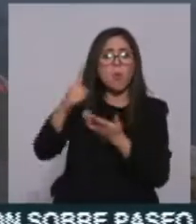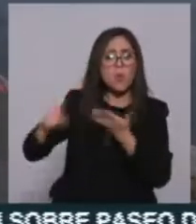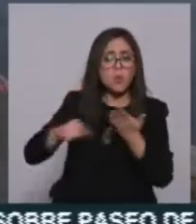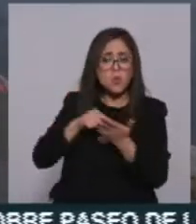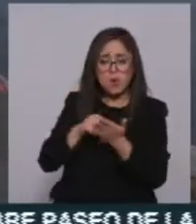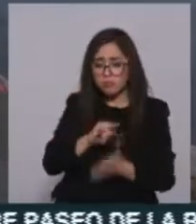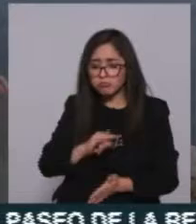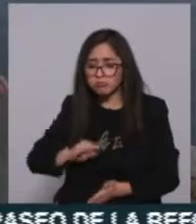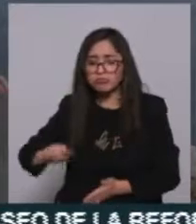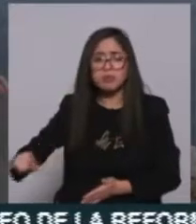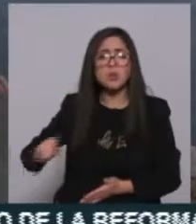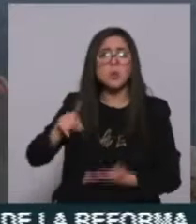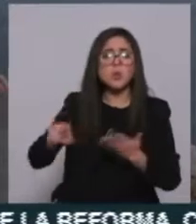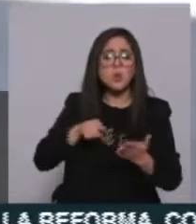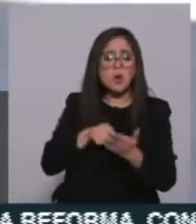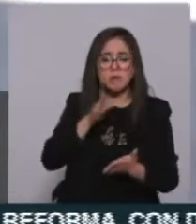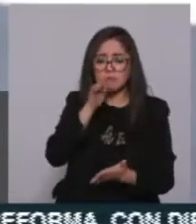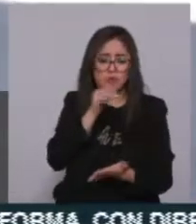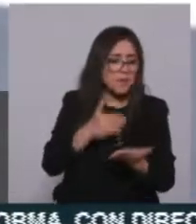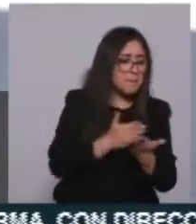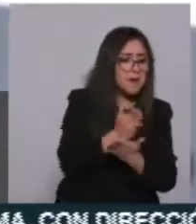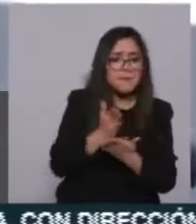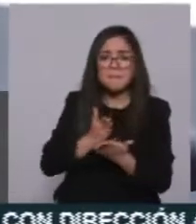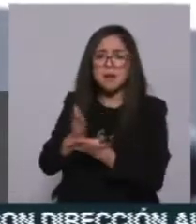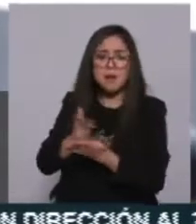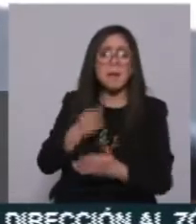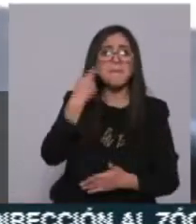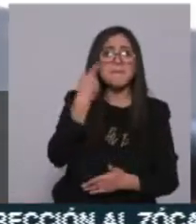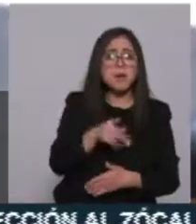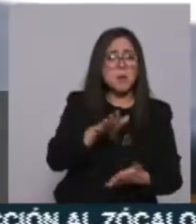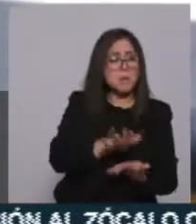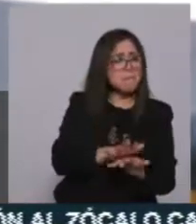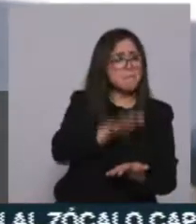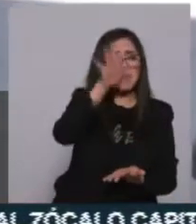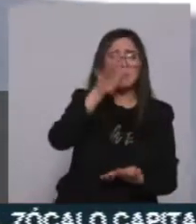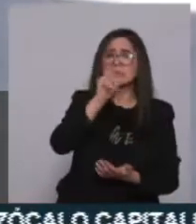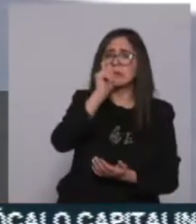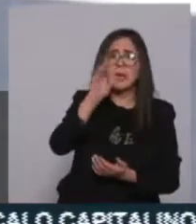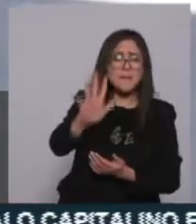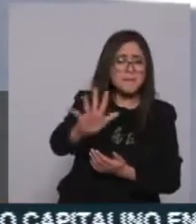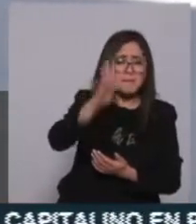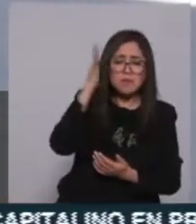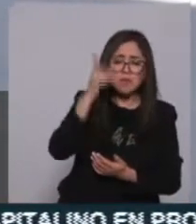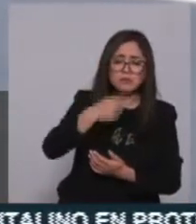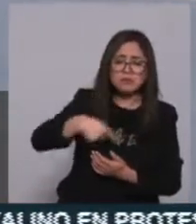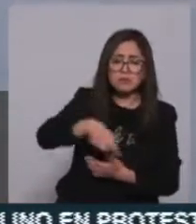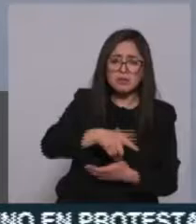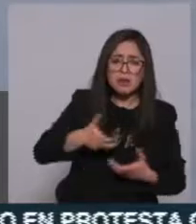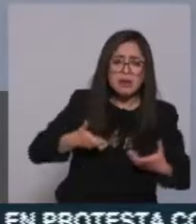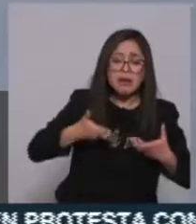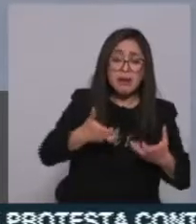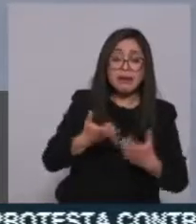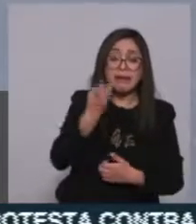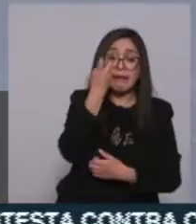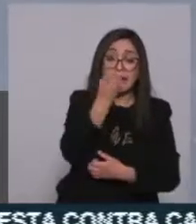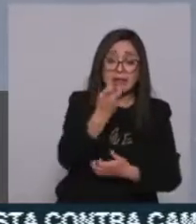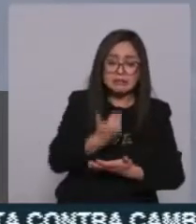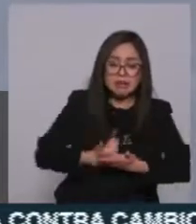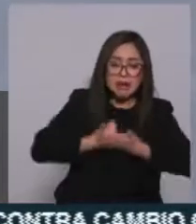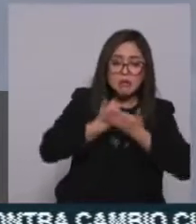importante dejar espacio para todos y las velocidades. O sea, realmente el tema de la velocidad en la calle es lo que hace que podamos como